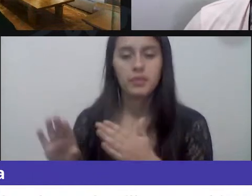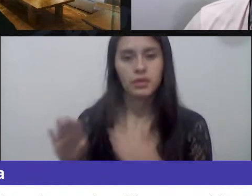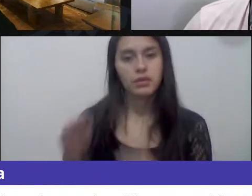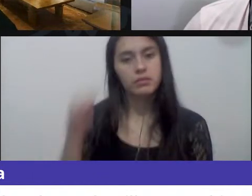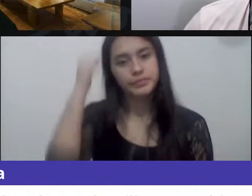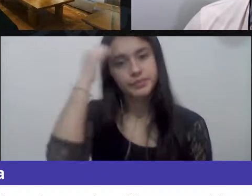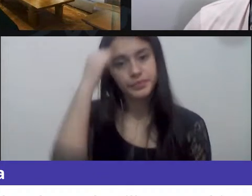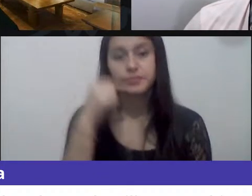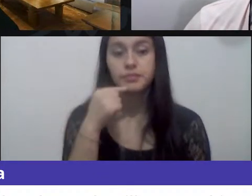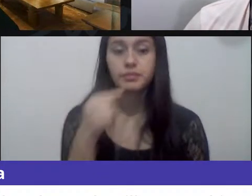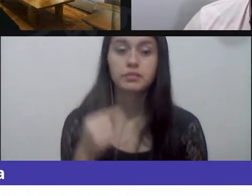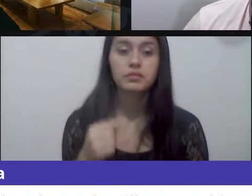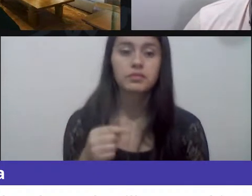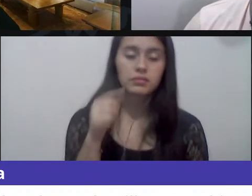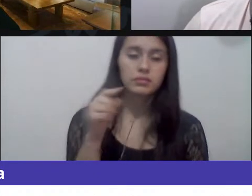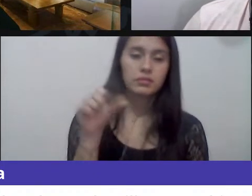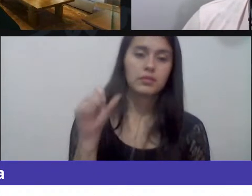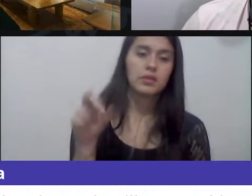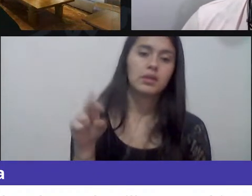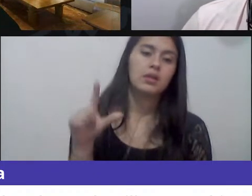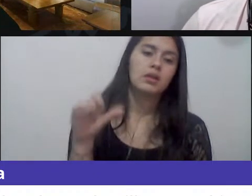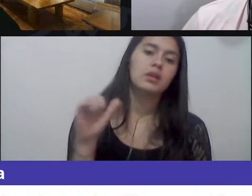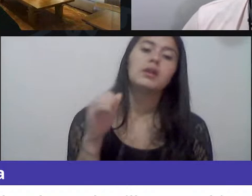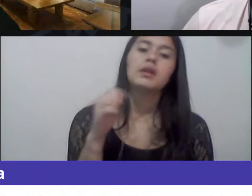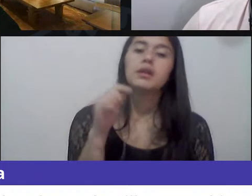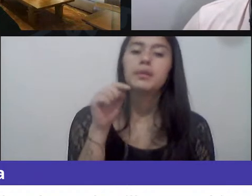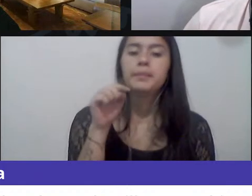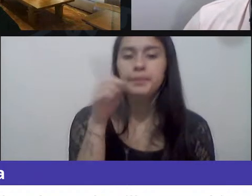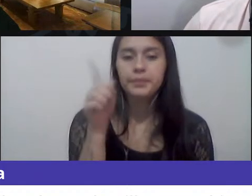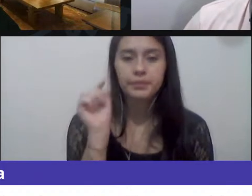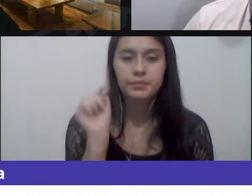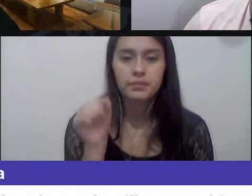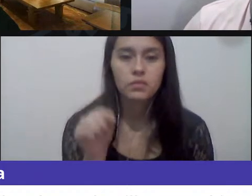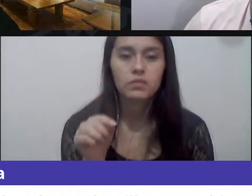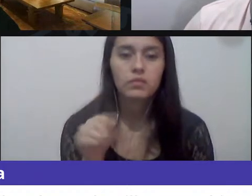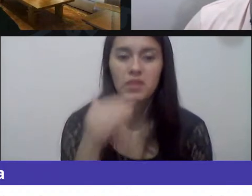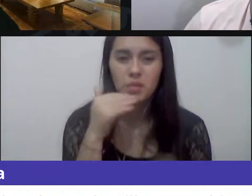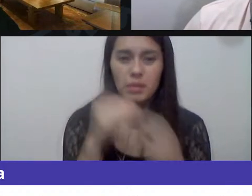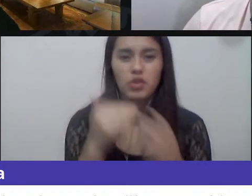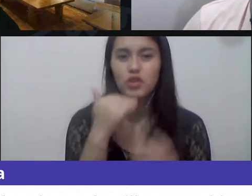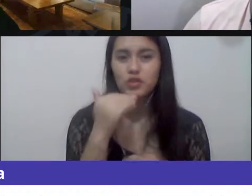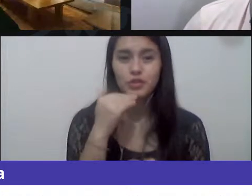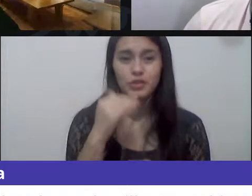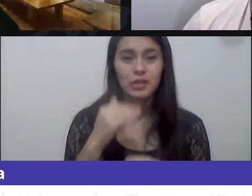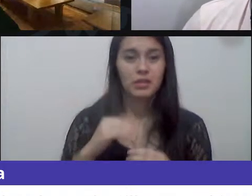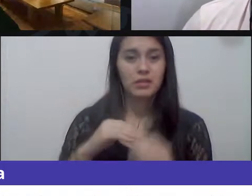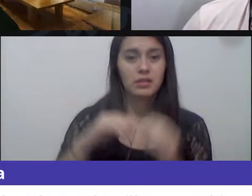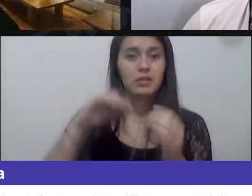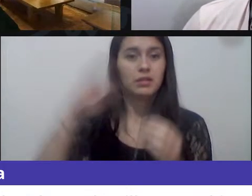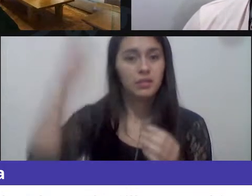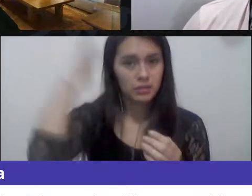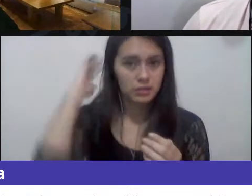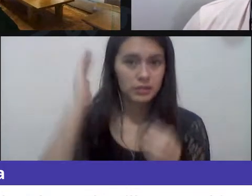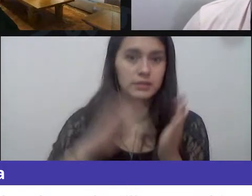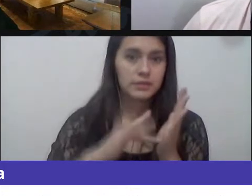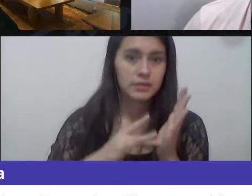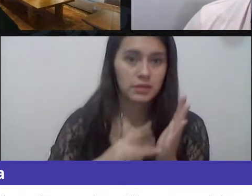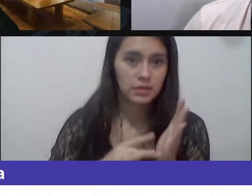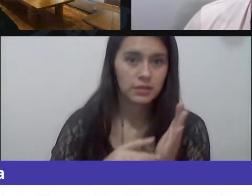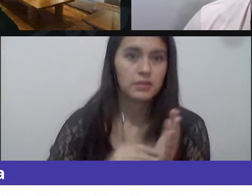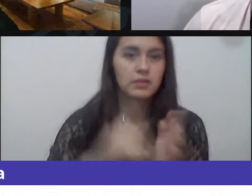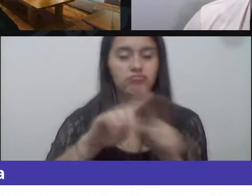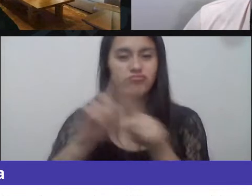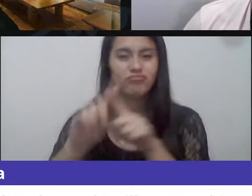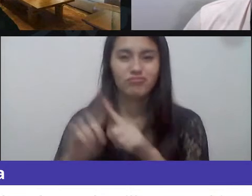pregunta, George, de Arley Prada. ¿Hay forma de colocar plantillas o cambiar el fondo de la pantalla de StreamYard? Sí, lo que pasa es